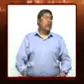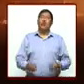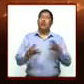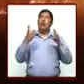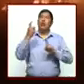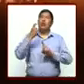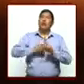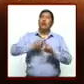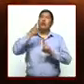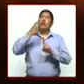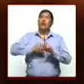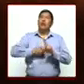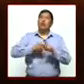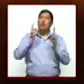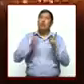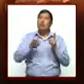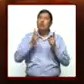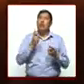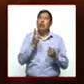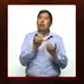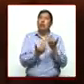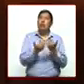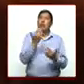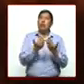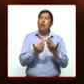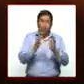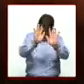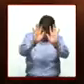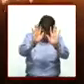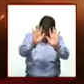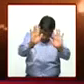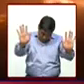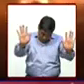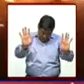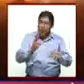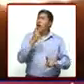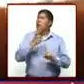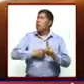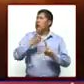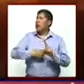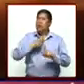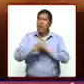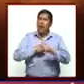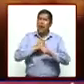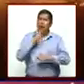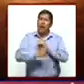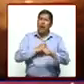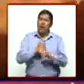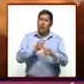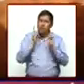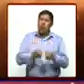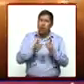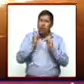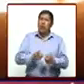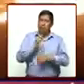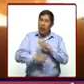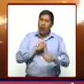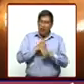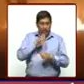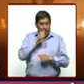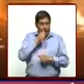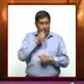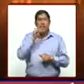¿Cuántos meses estamos con los incendios forestales? Ya no me respondas, Denise. Ni siquiera meses, miren, sí, años. Sí, lo mismo cada año.